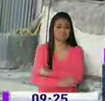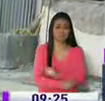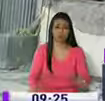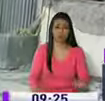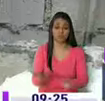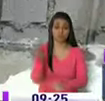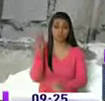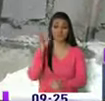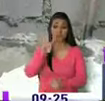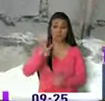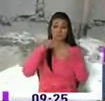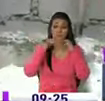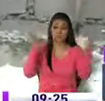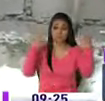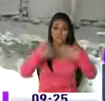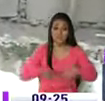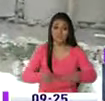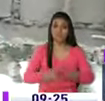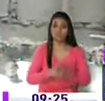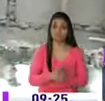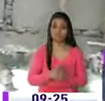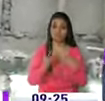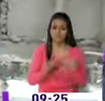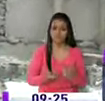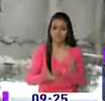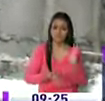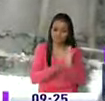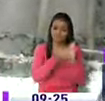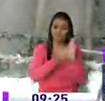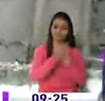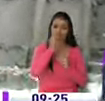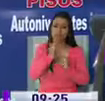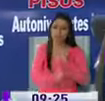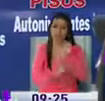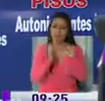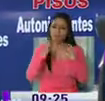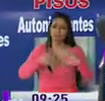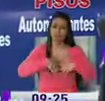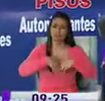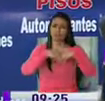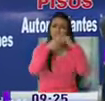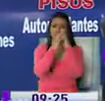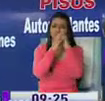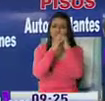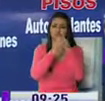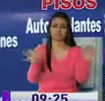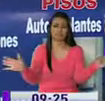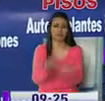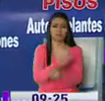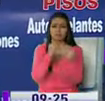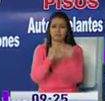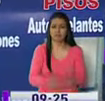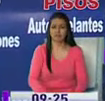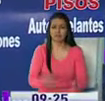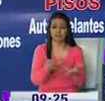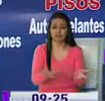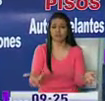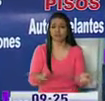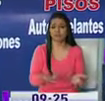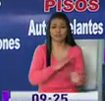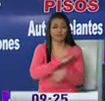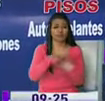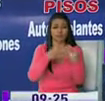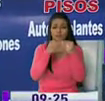el pasado 4 de septiembre, trata de recuperarse de a poco. En la totalidad se perdió todo, enseres, todo,